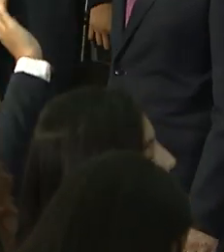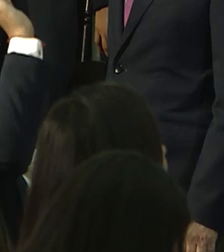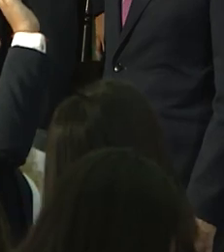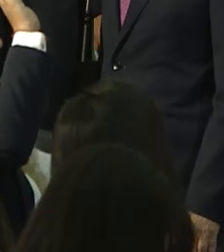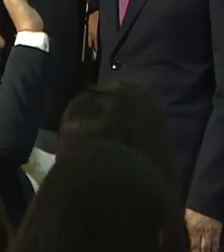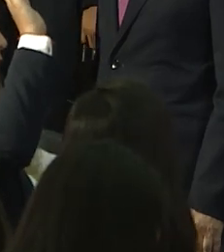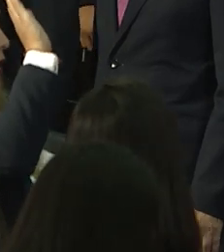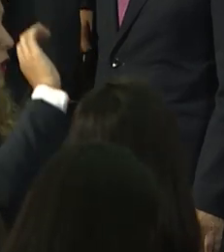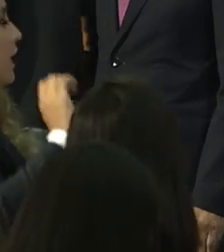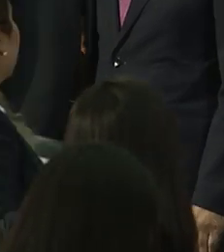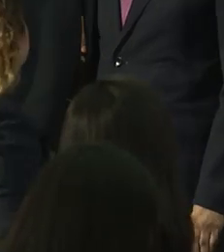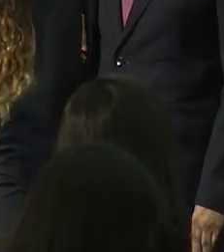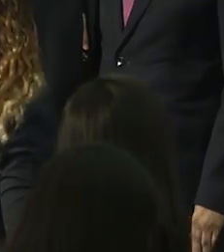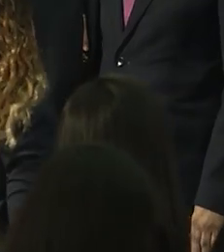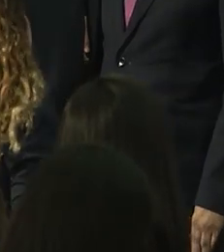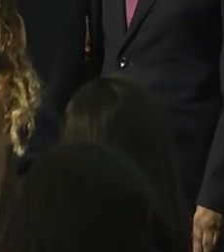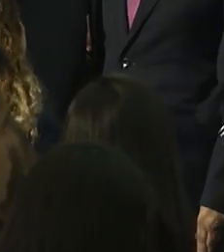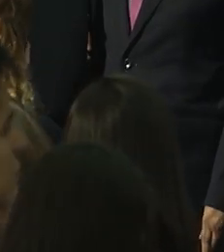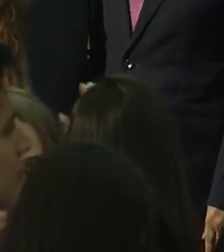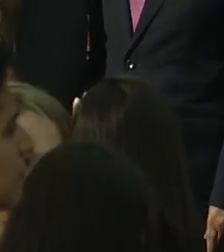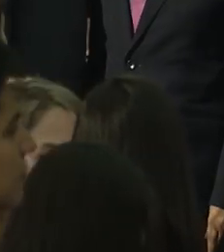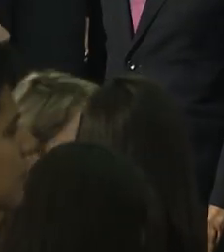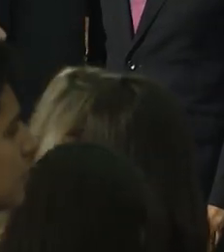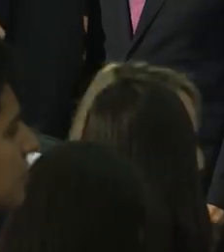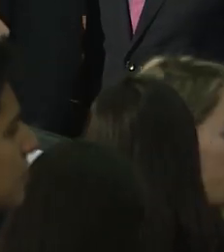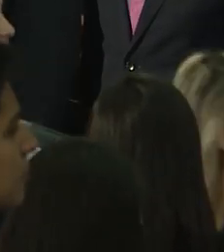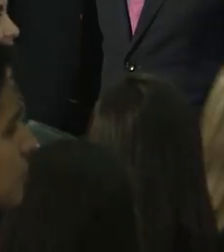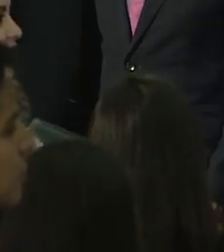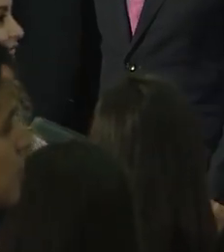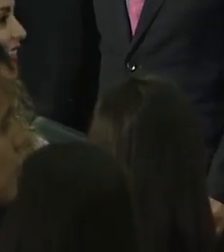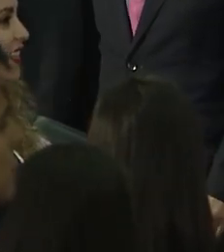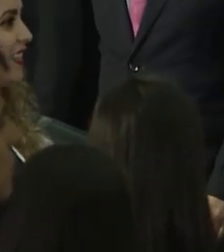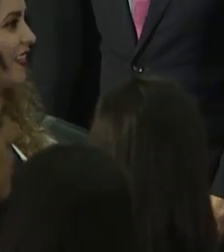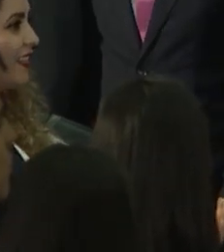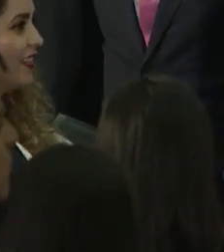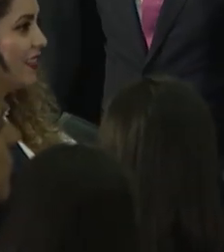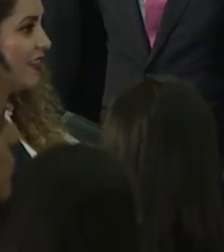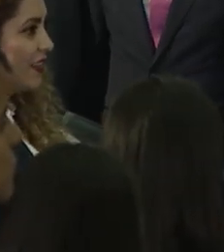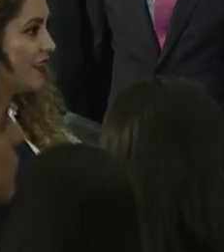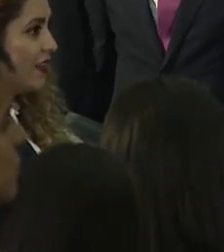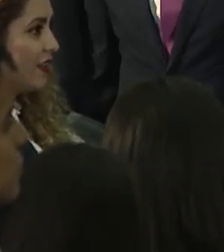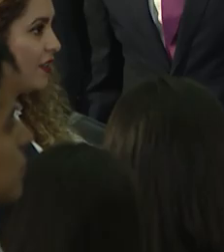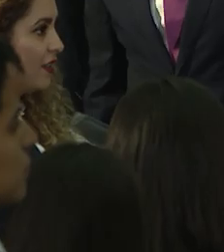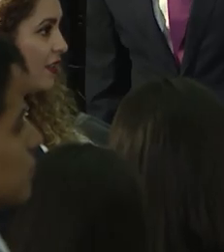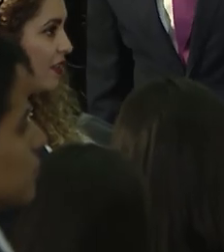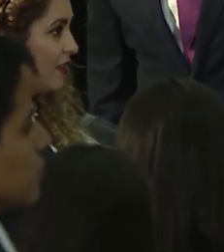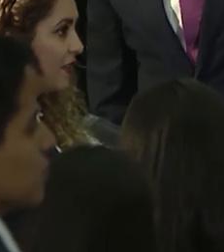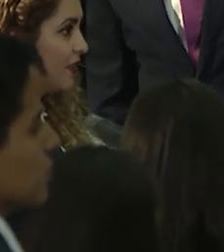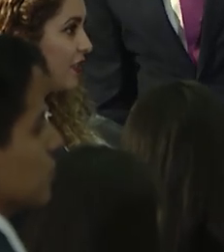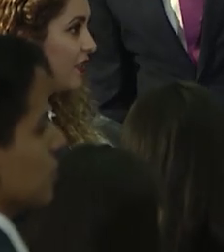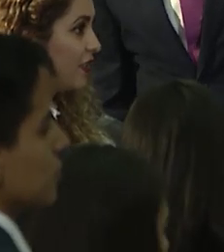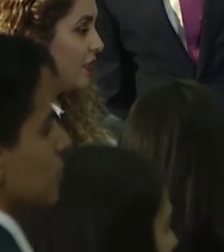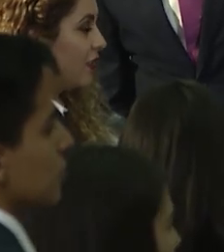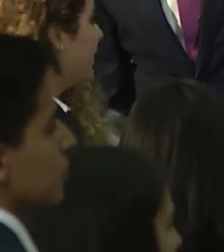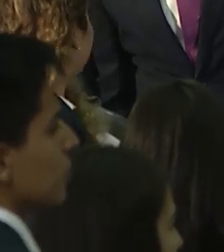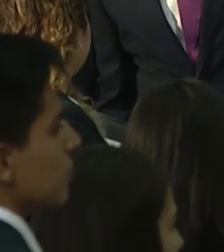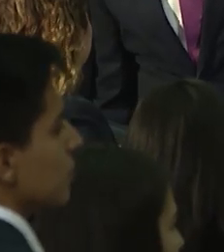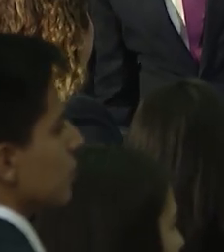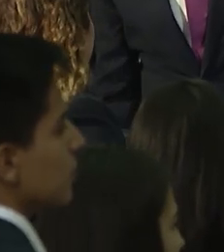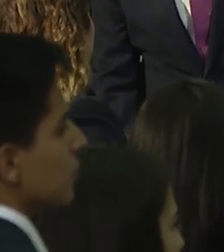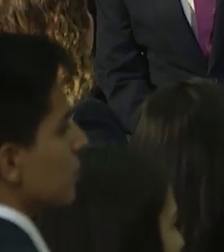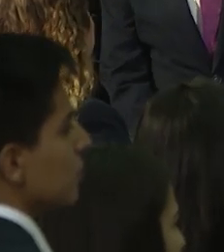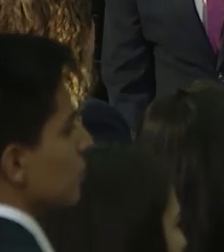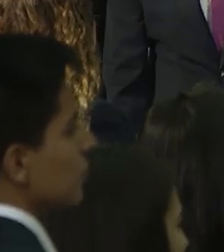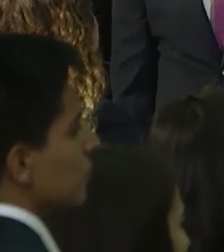consejeros universitarios y directores de las escuelas de nuestra universidad planteles institutos facultades